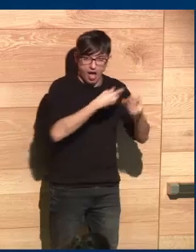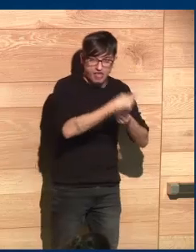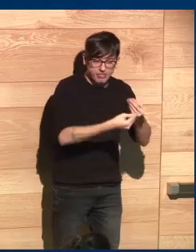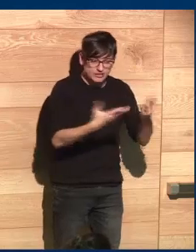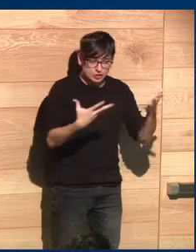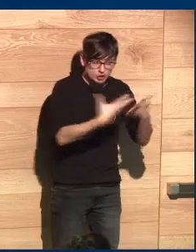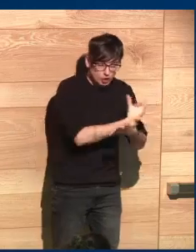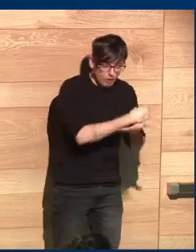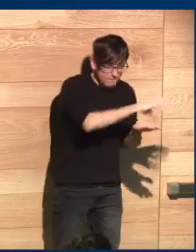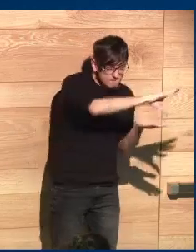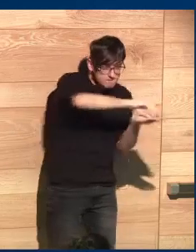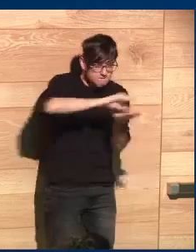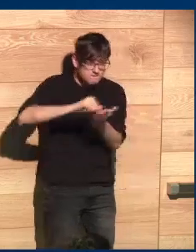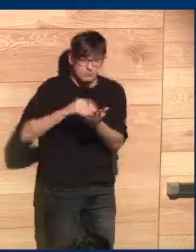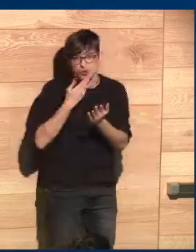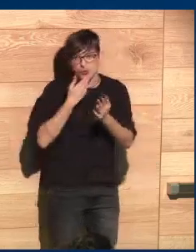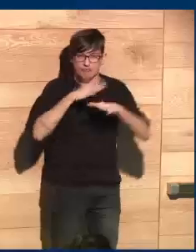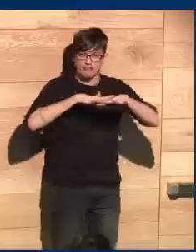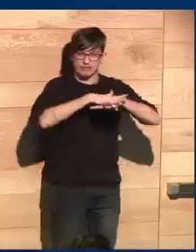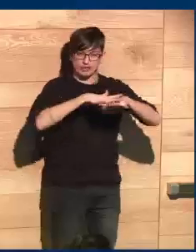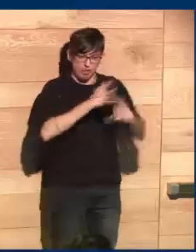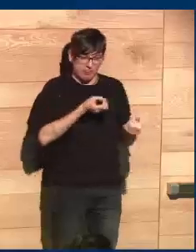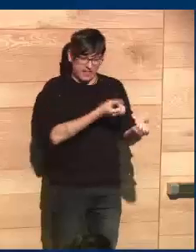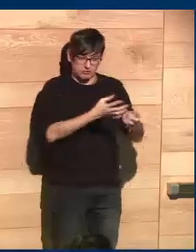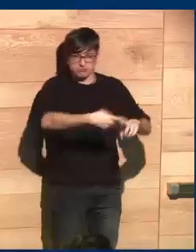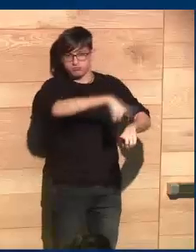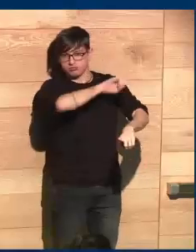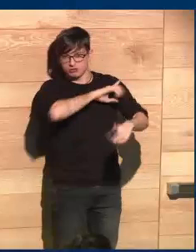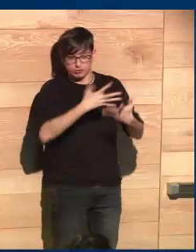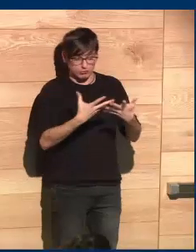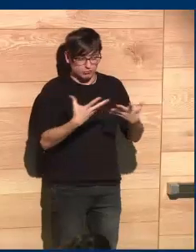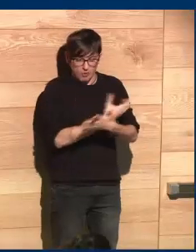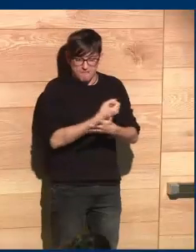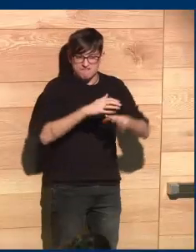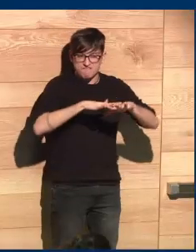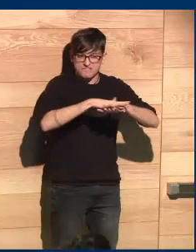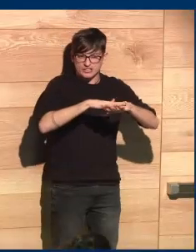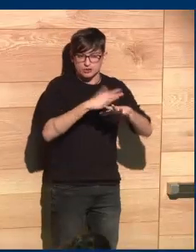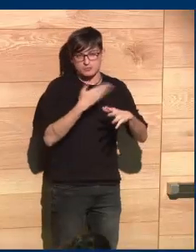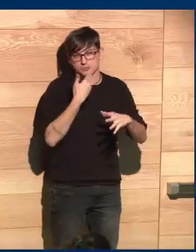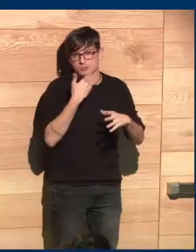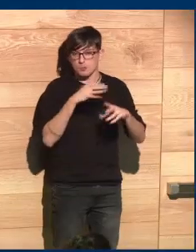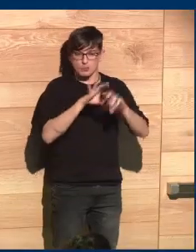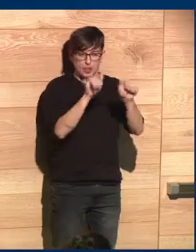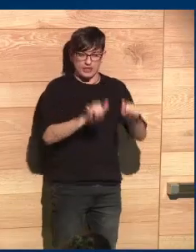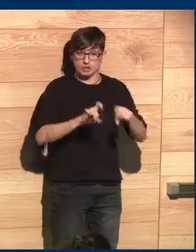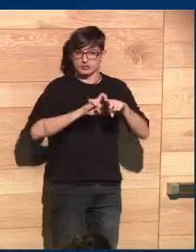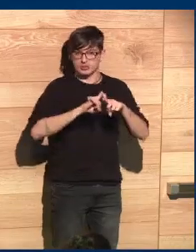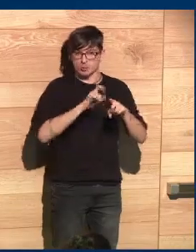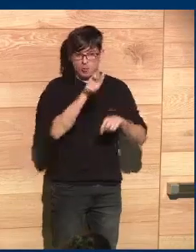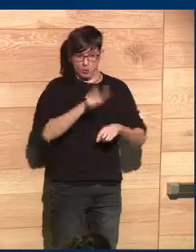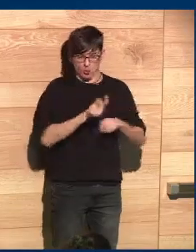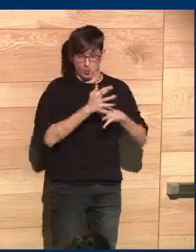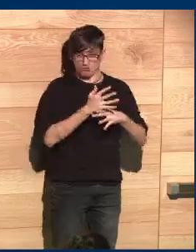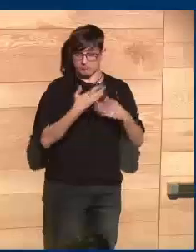se filtra en modelos, porque son demasiados datos, ¿no? Entonces todo eso se filtra en modelos de tipos de jugador. Entonces las grandes